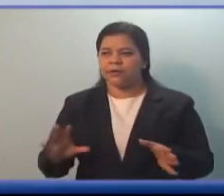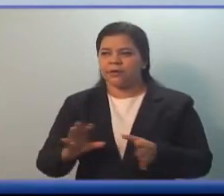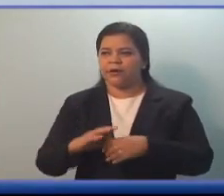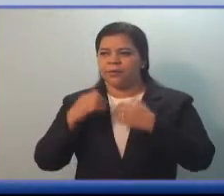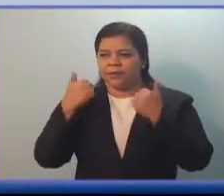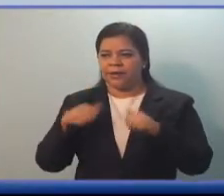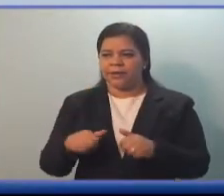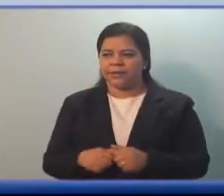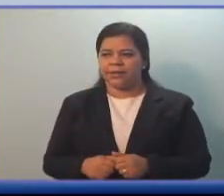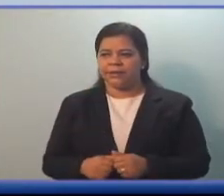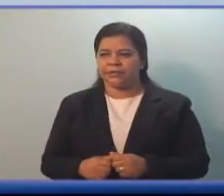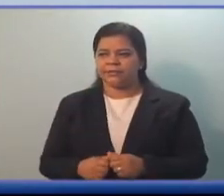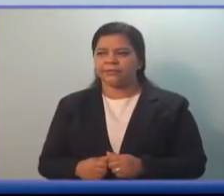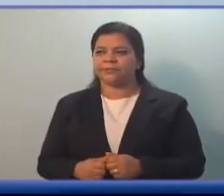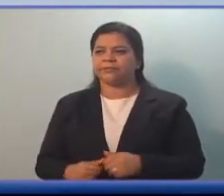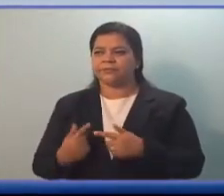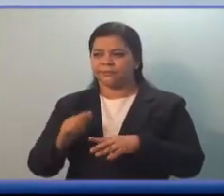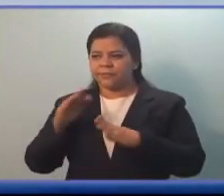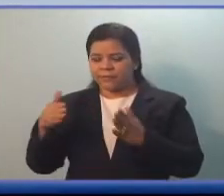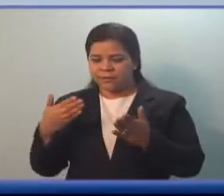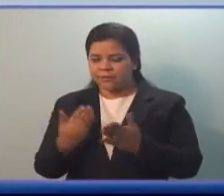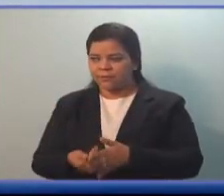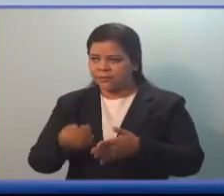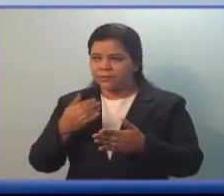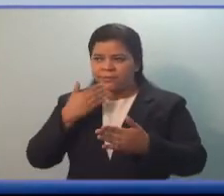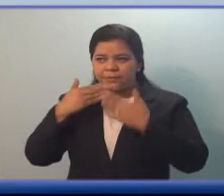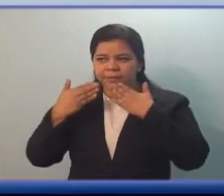sobre todo de aplicación de la sentencia.